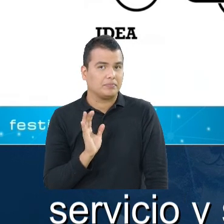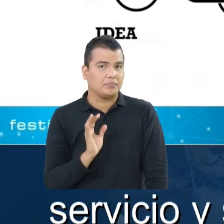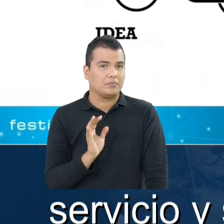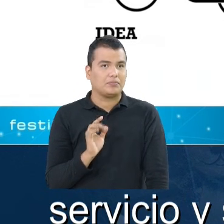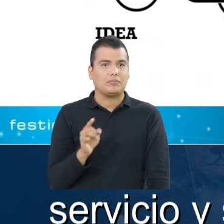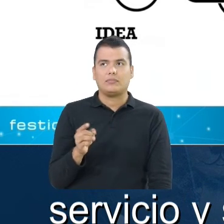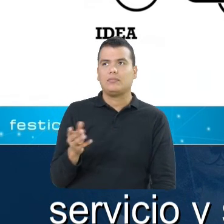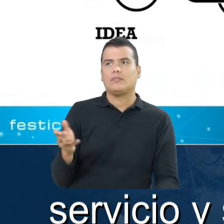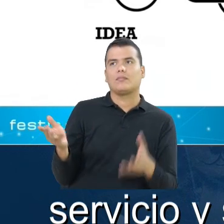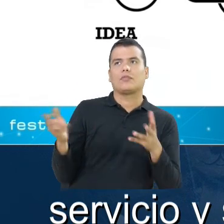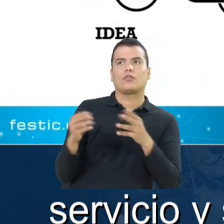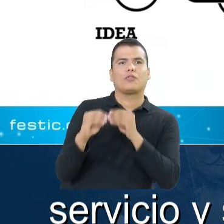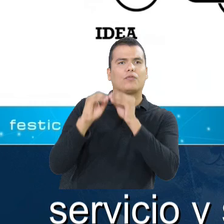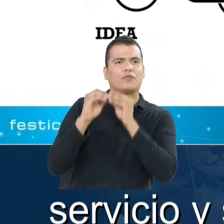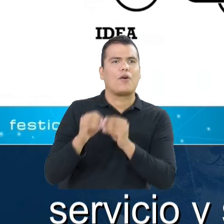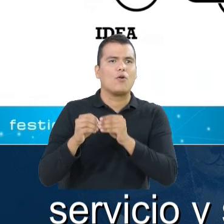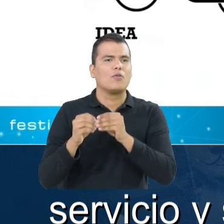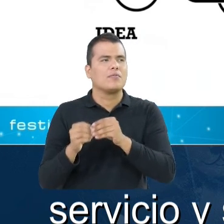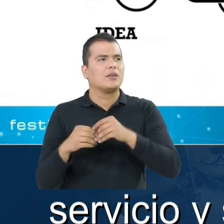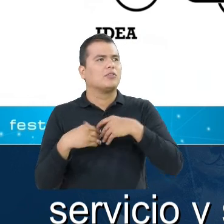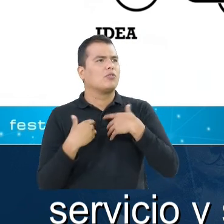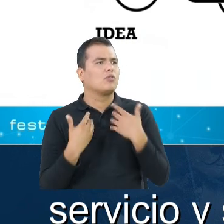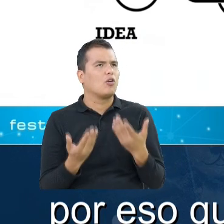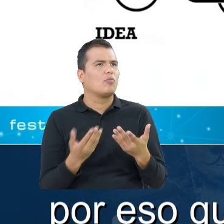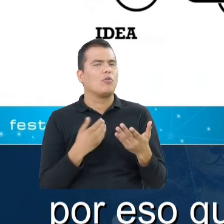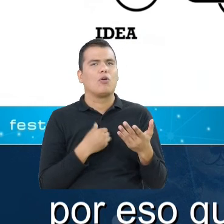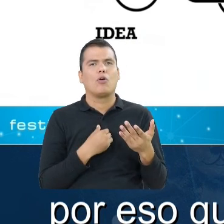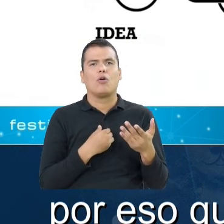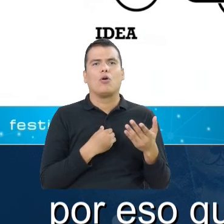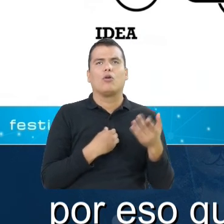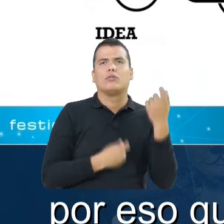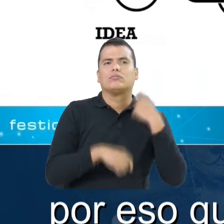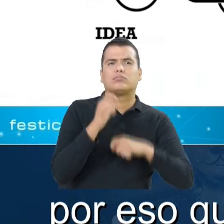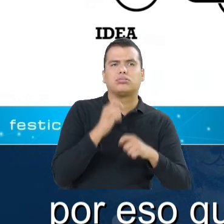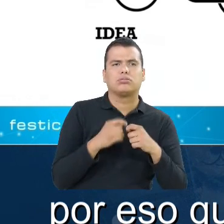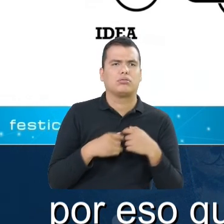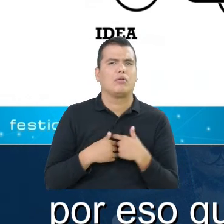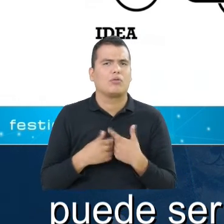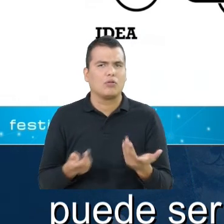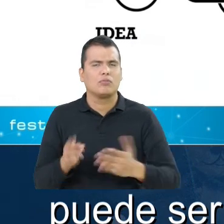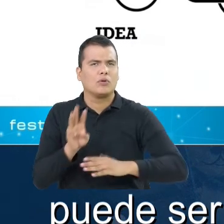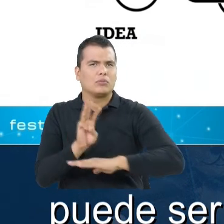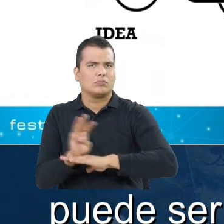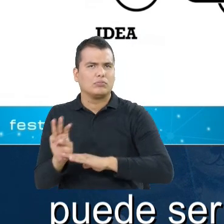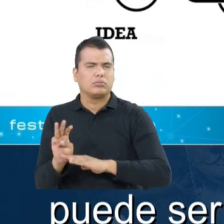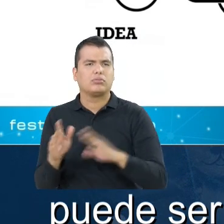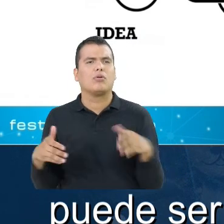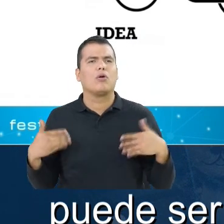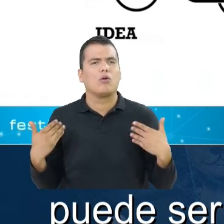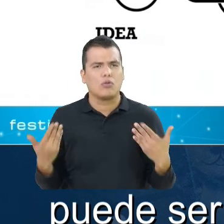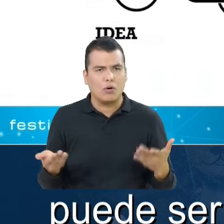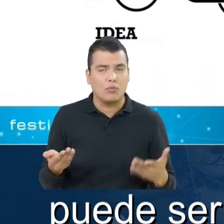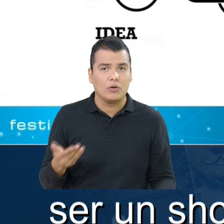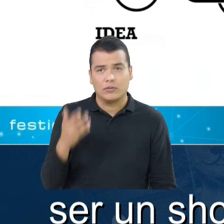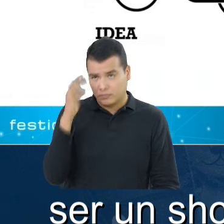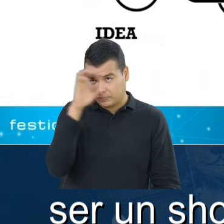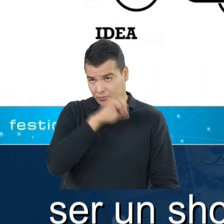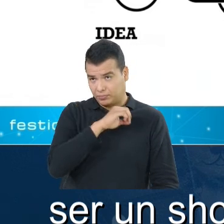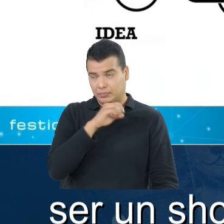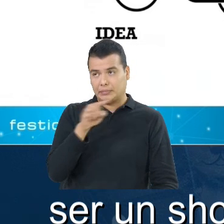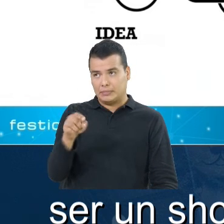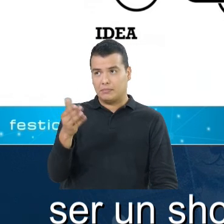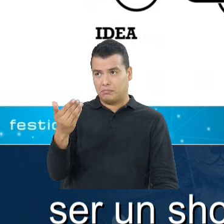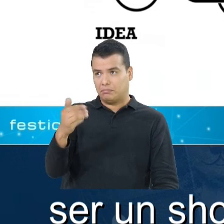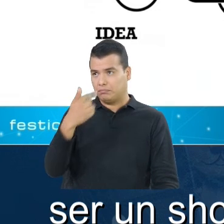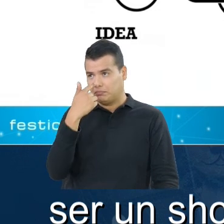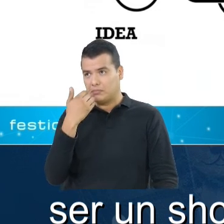puede ser un Google Form, el dónde puede ser un Shopify Store, el dónde puede ser una página de WordPress sencilla donde le digo a la gente déjeme su teléfono